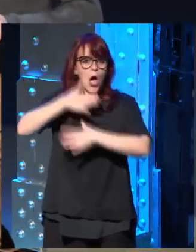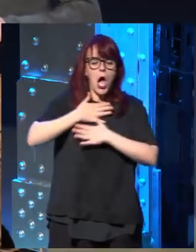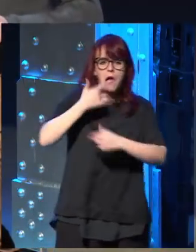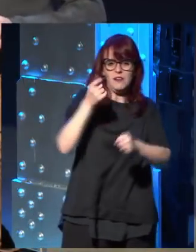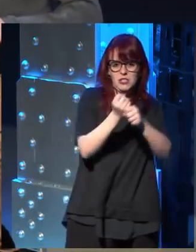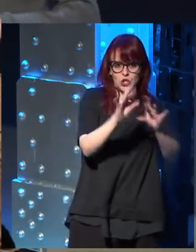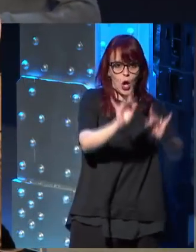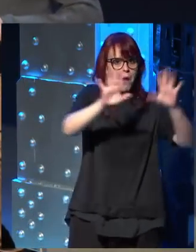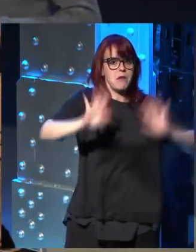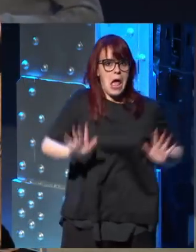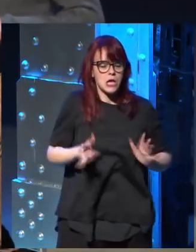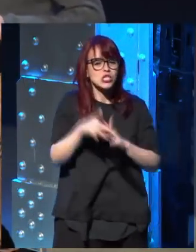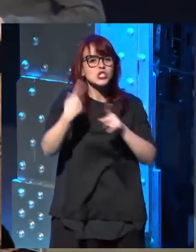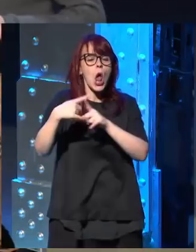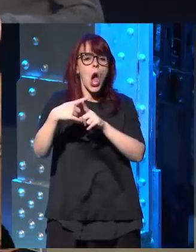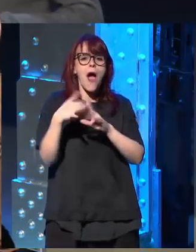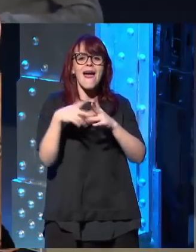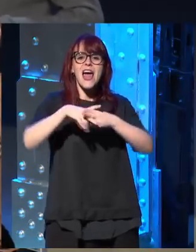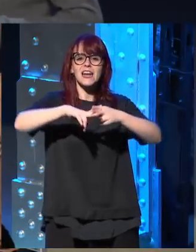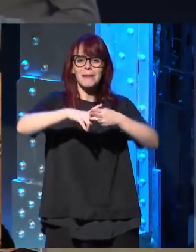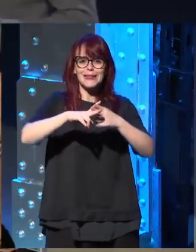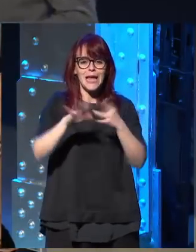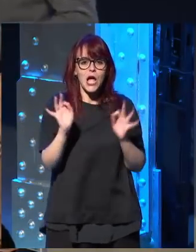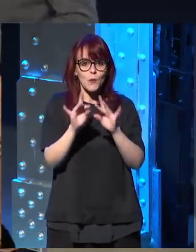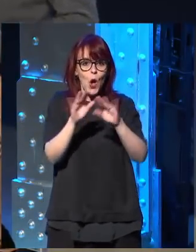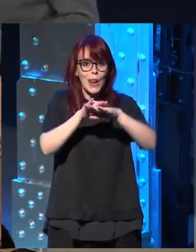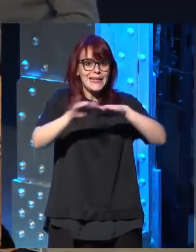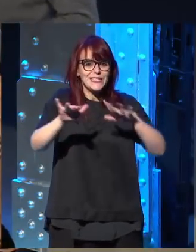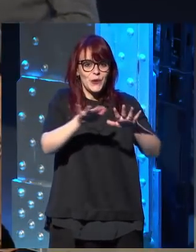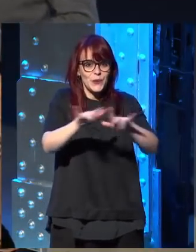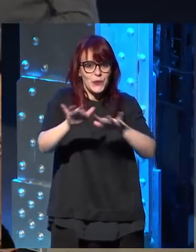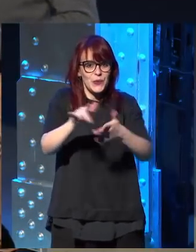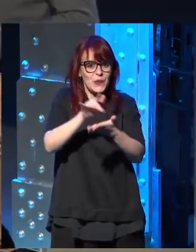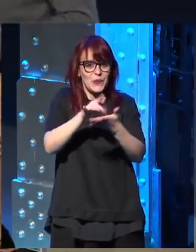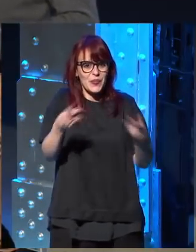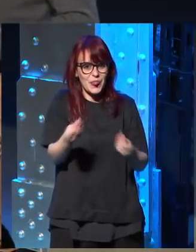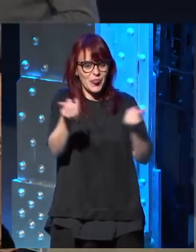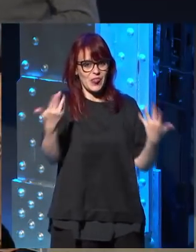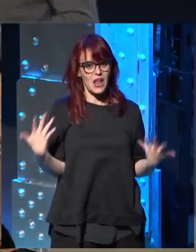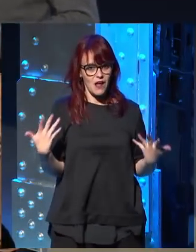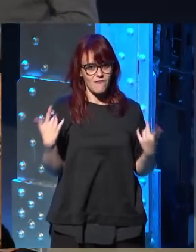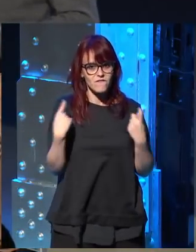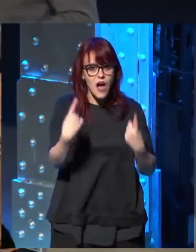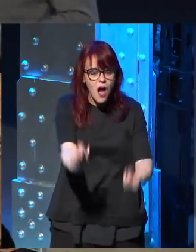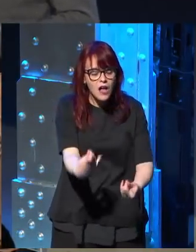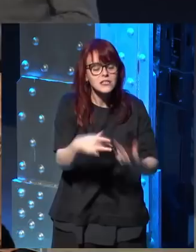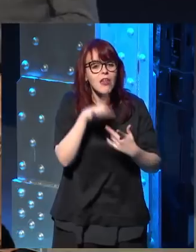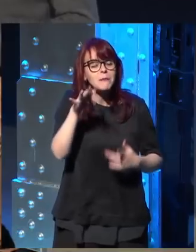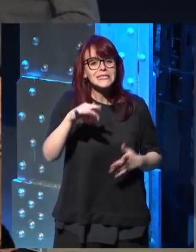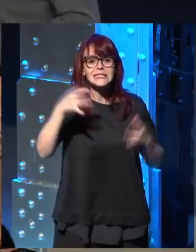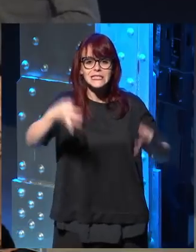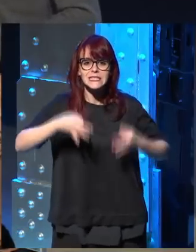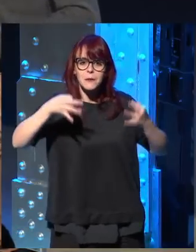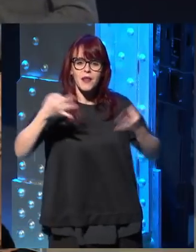Uno solo toca herramientas perfectamente lisas, ¿no? Entonces el hecho de, y además uno siempre tiene que